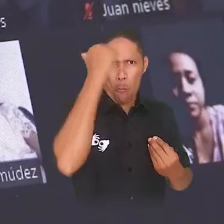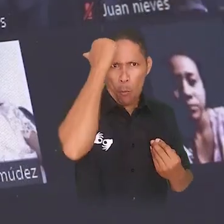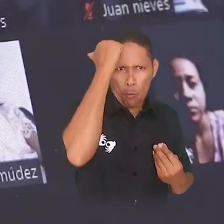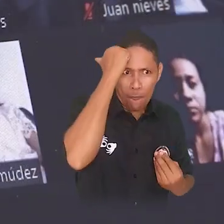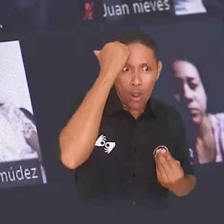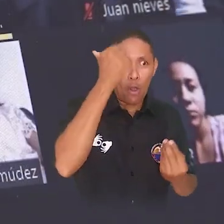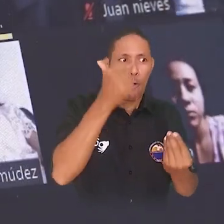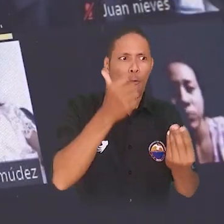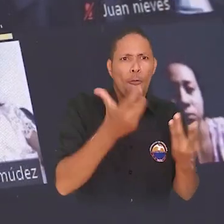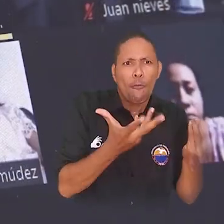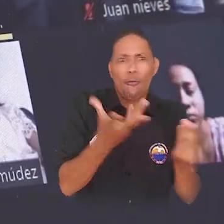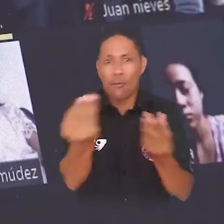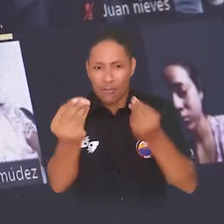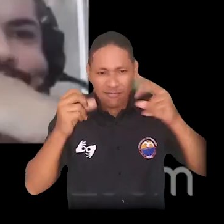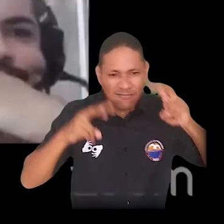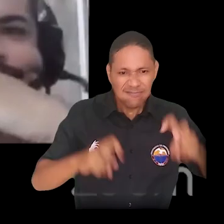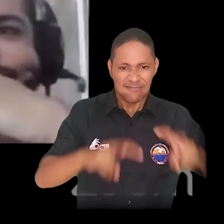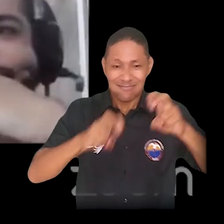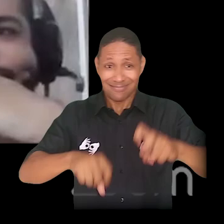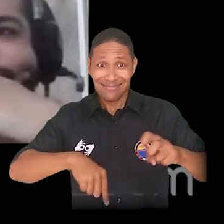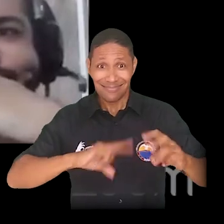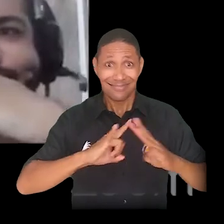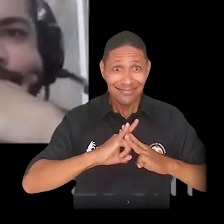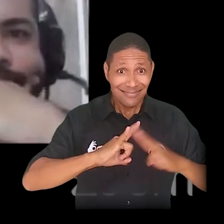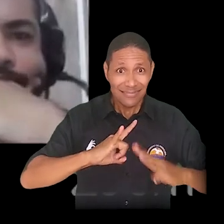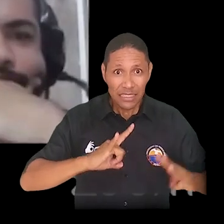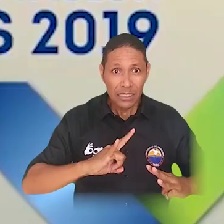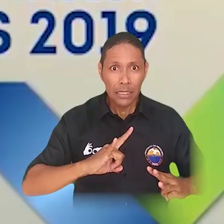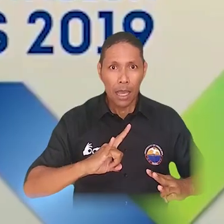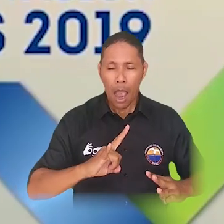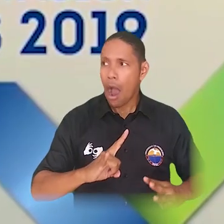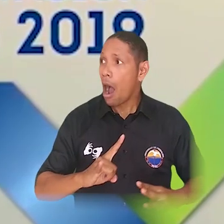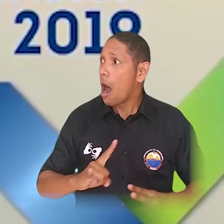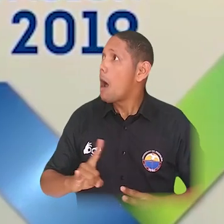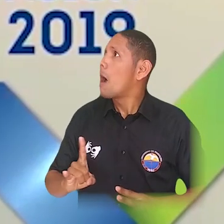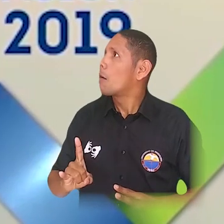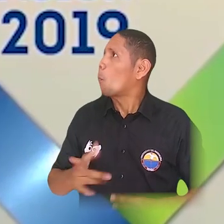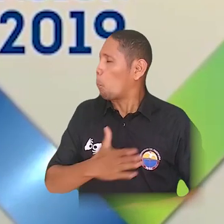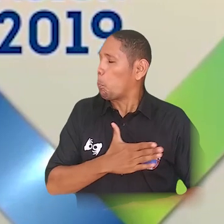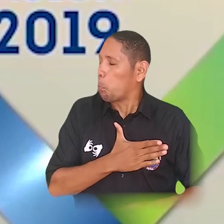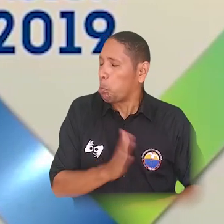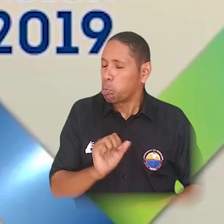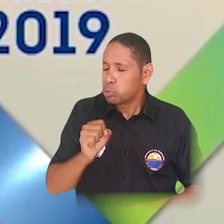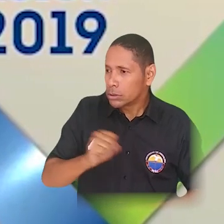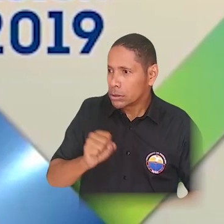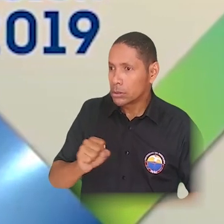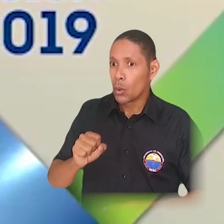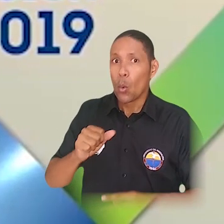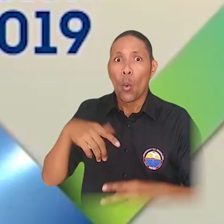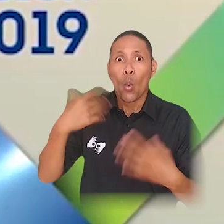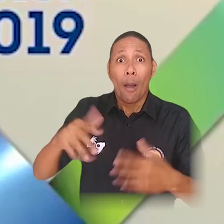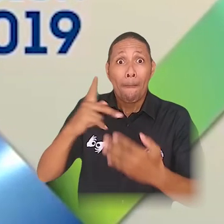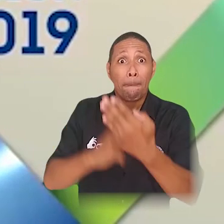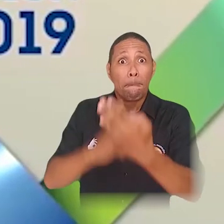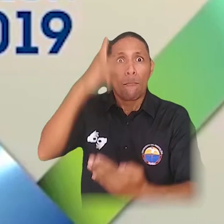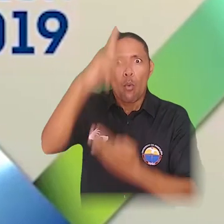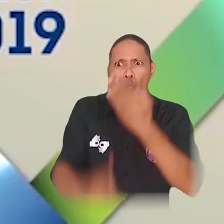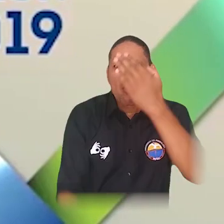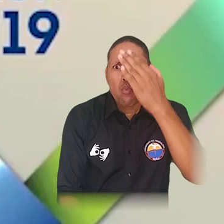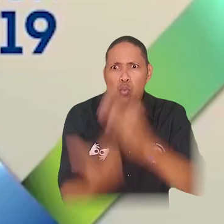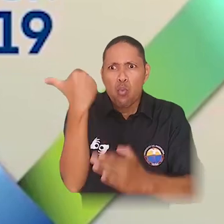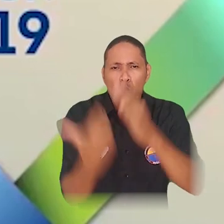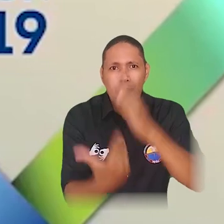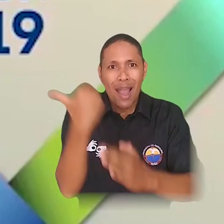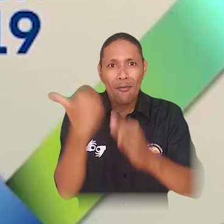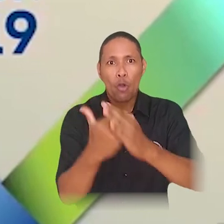Docentes de distintos grupos de investigación de nuestra Casa de Estudios Superiores atendieron la invitación al acto de reconocimiento de proyectos de